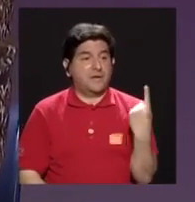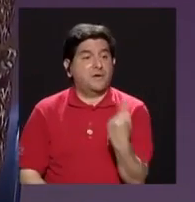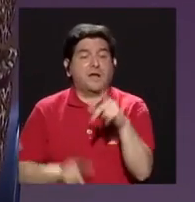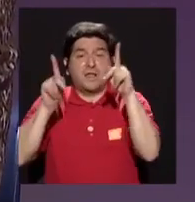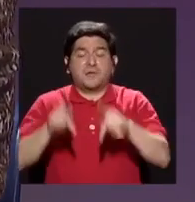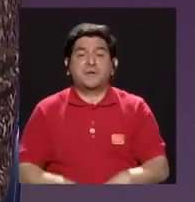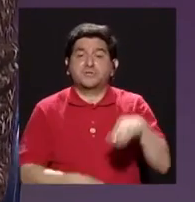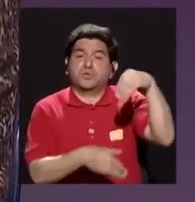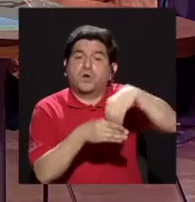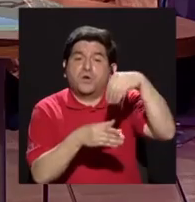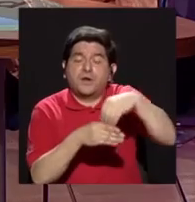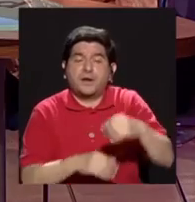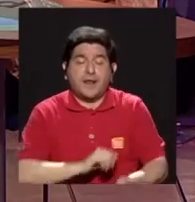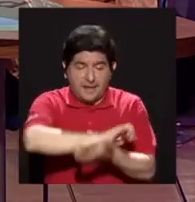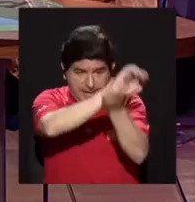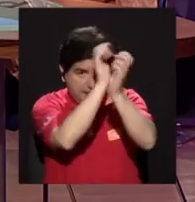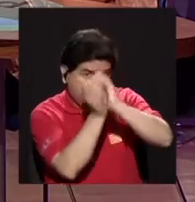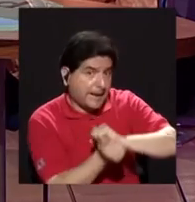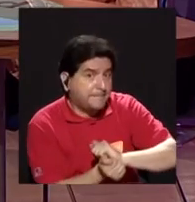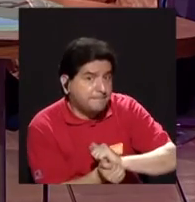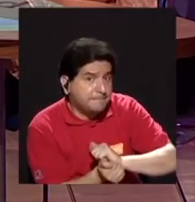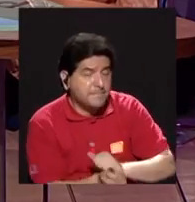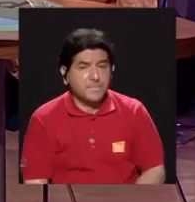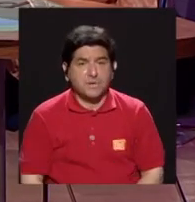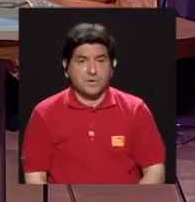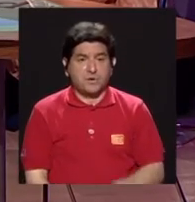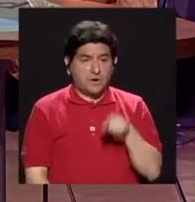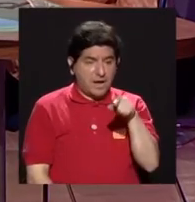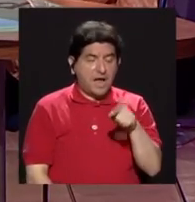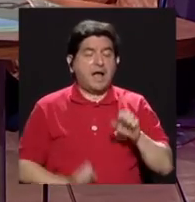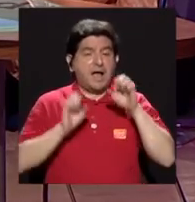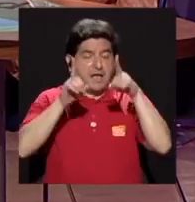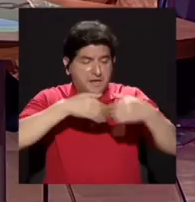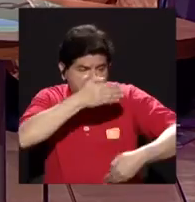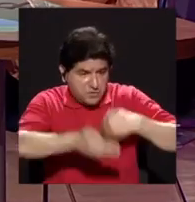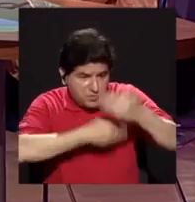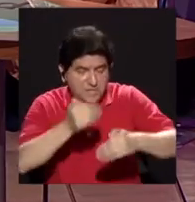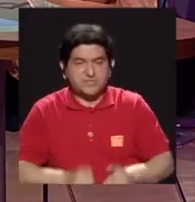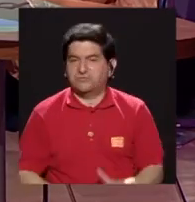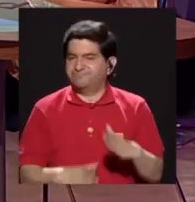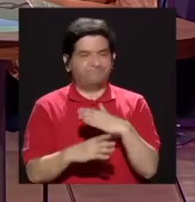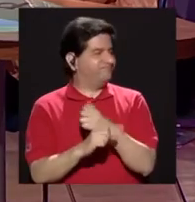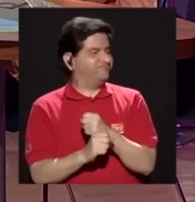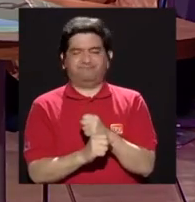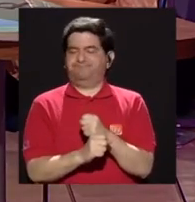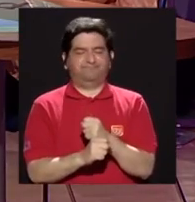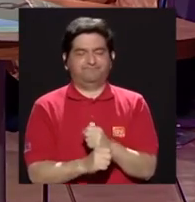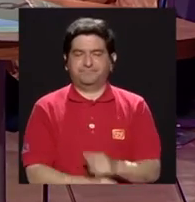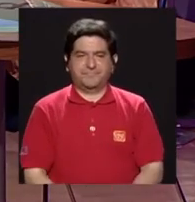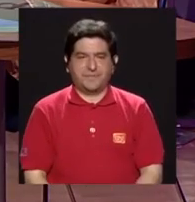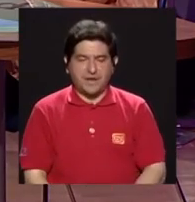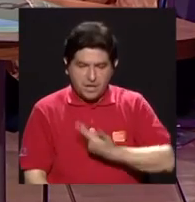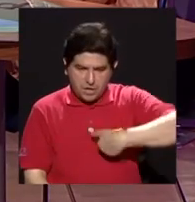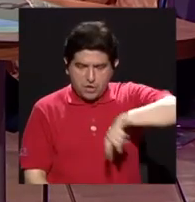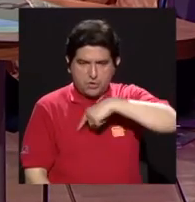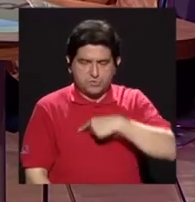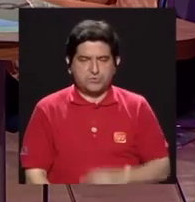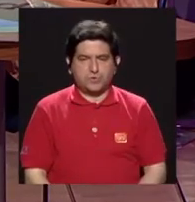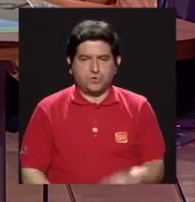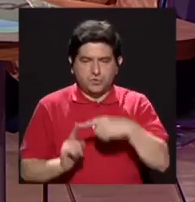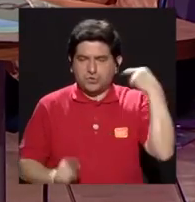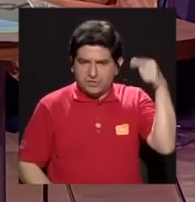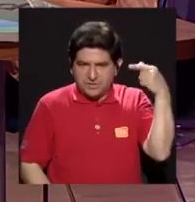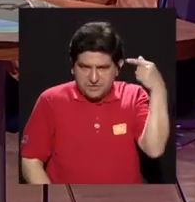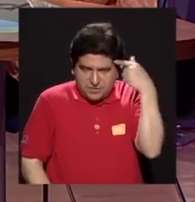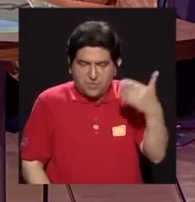poner de su parte en una transformación en lo que es como estamos educando no se hace entonces definitivamente nosotros desde la administración